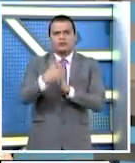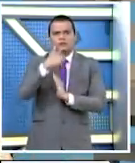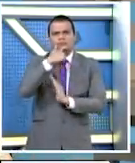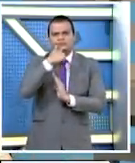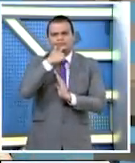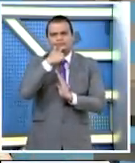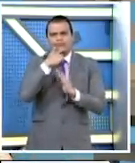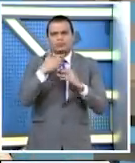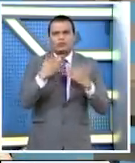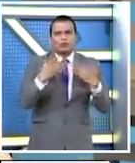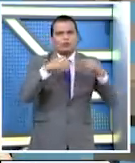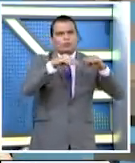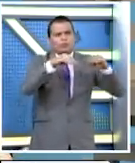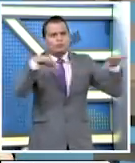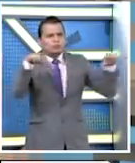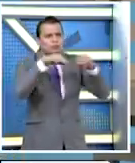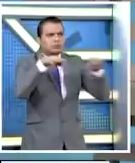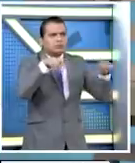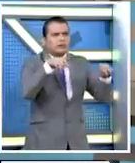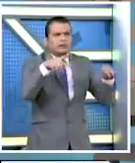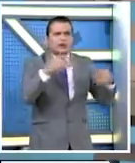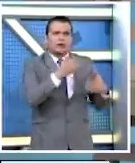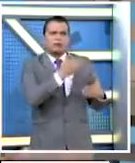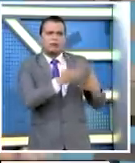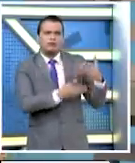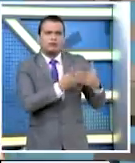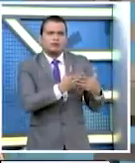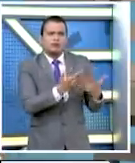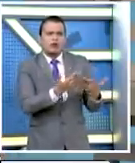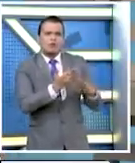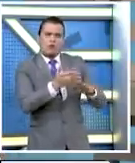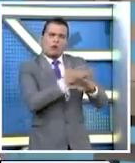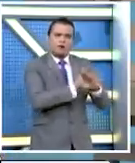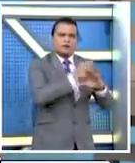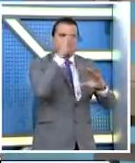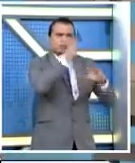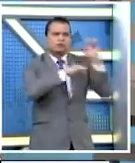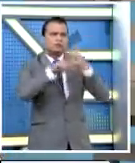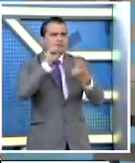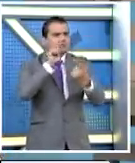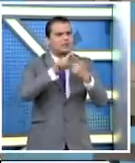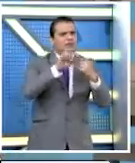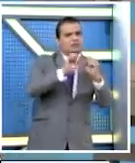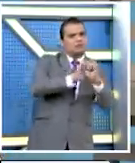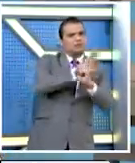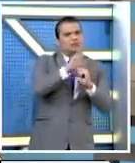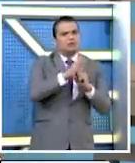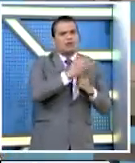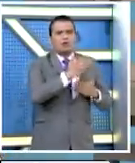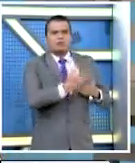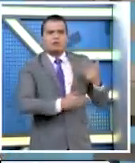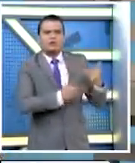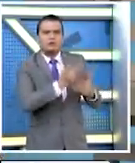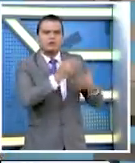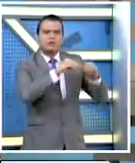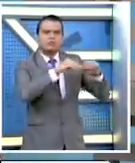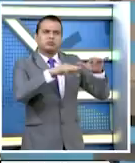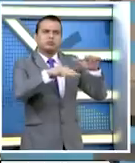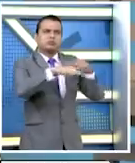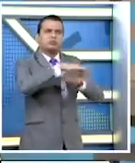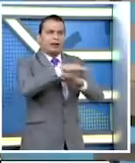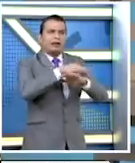patrones de diseminación que permitan anticipar en tiempo real la dinámica de la infección por kobe de 19 en la población